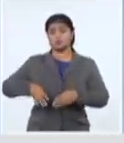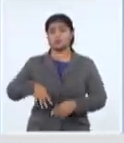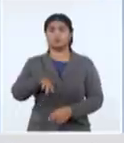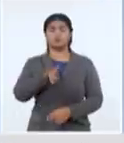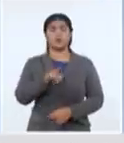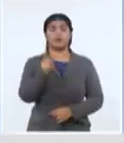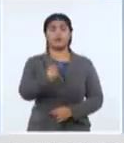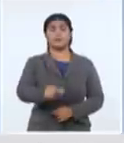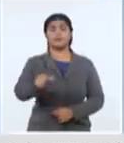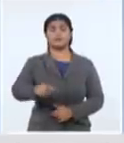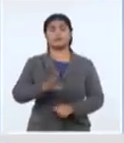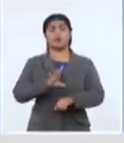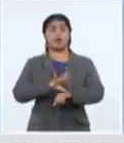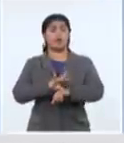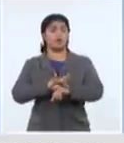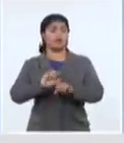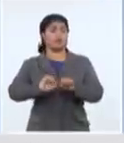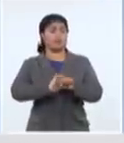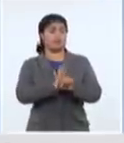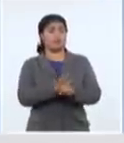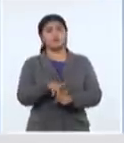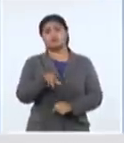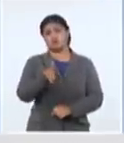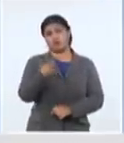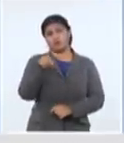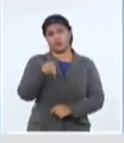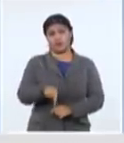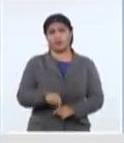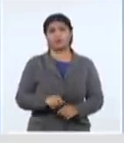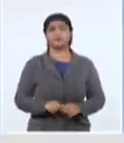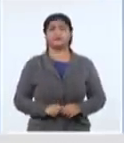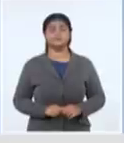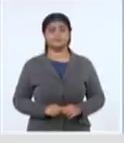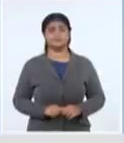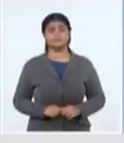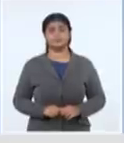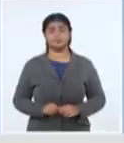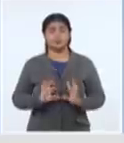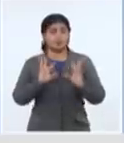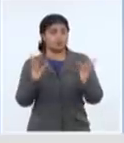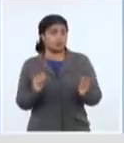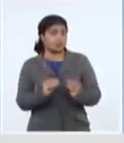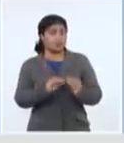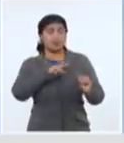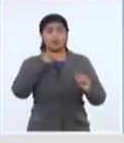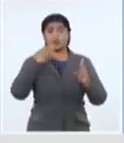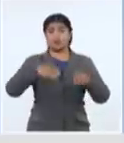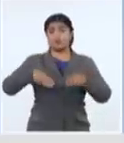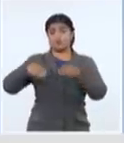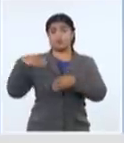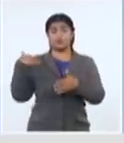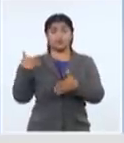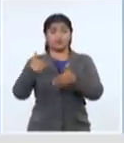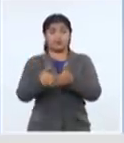con COVID-19, con lo cual ya en toda la pandemia en Cuba han fallecido